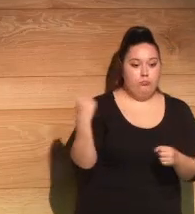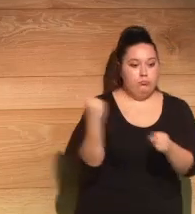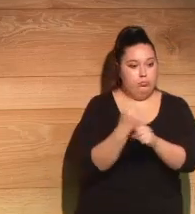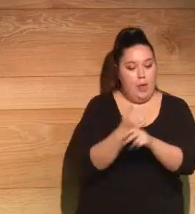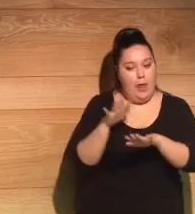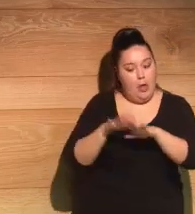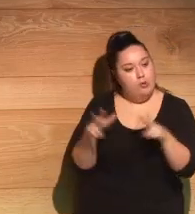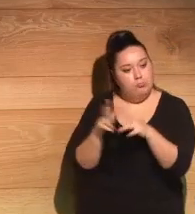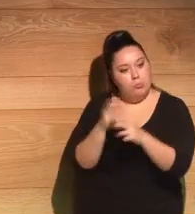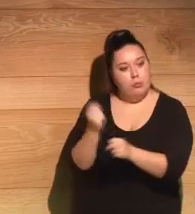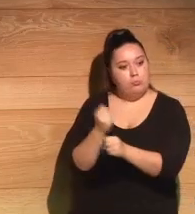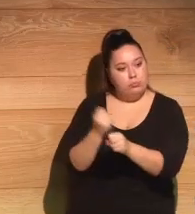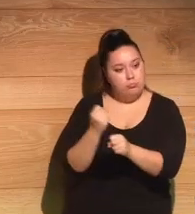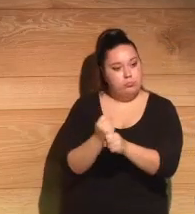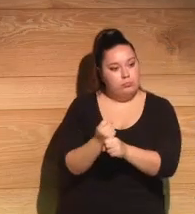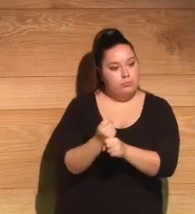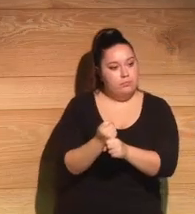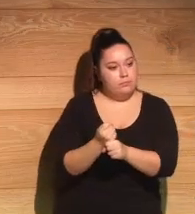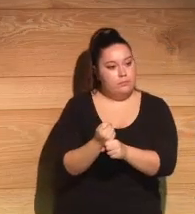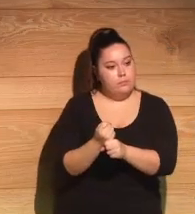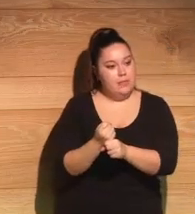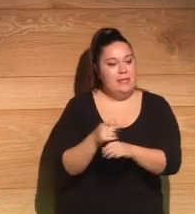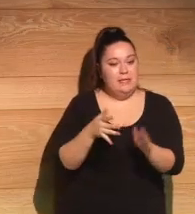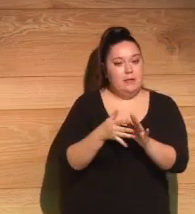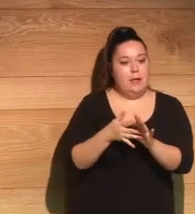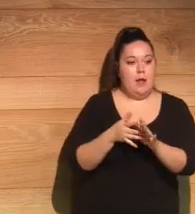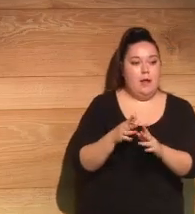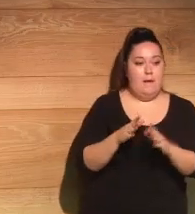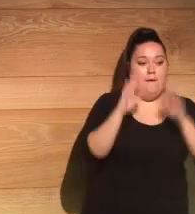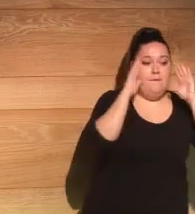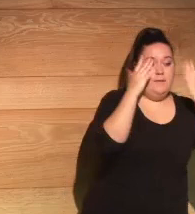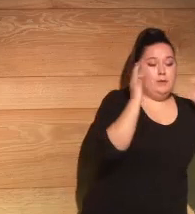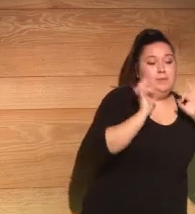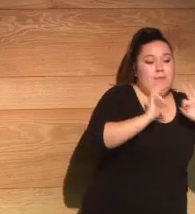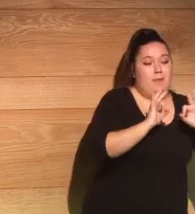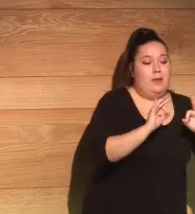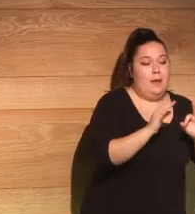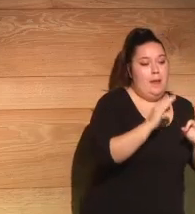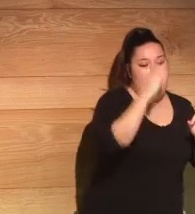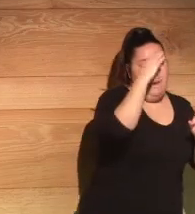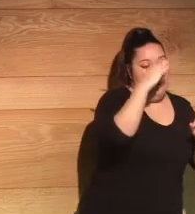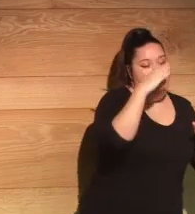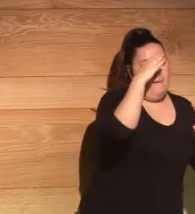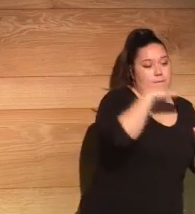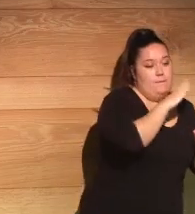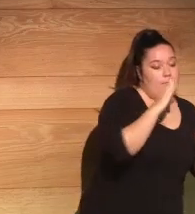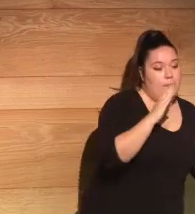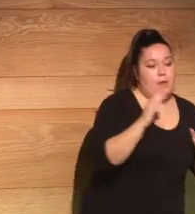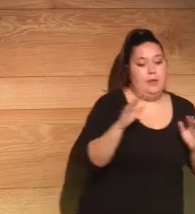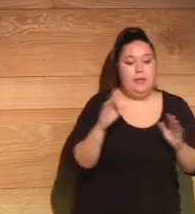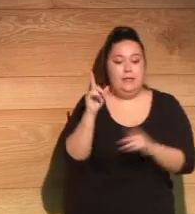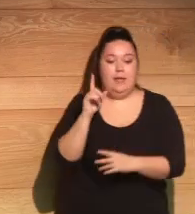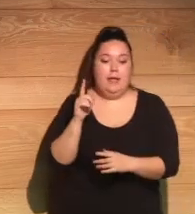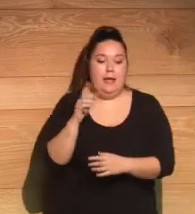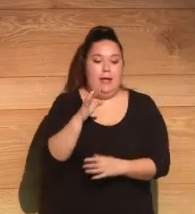hay redes sociales para cada generación, ¿no? Facebook es más pureta, TikTok es más joven, y luego están